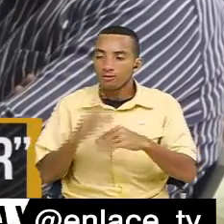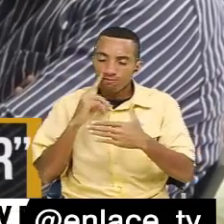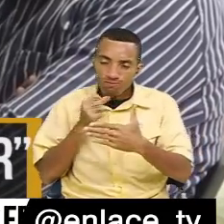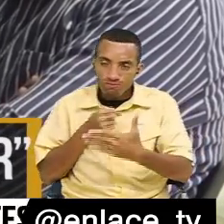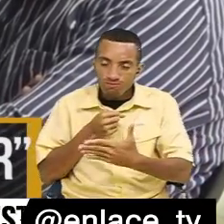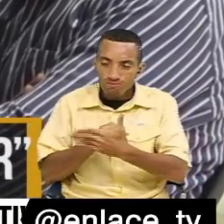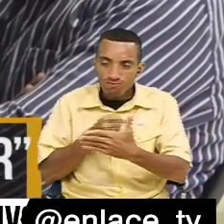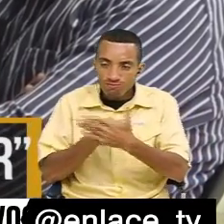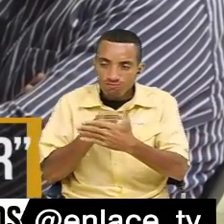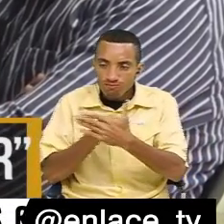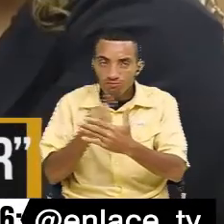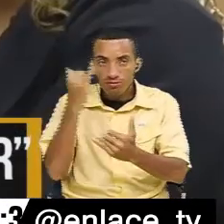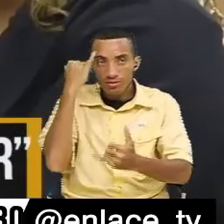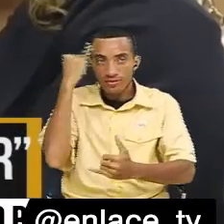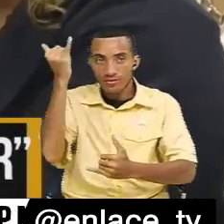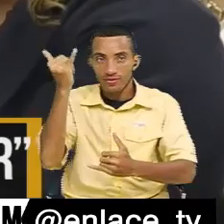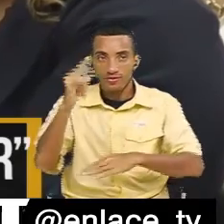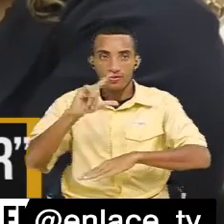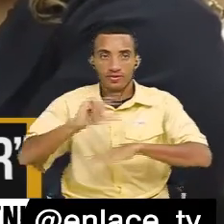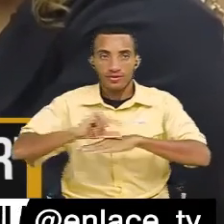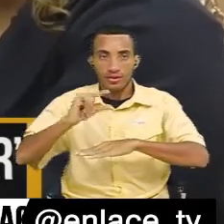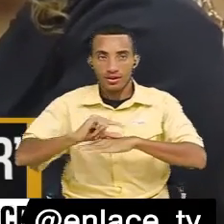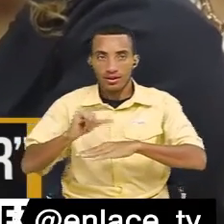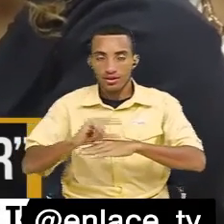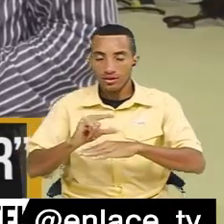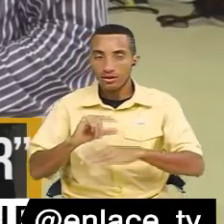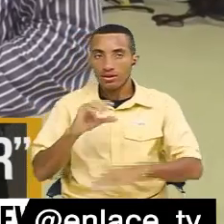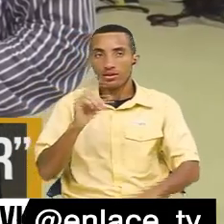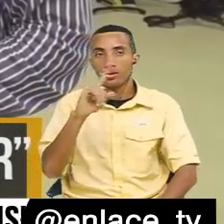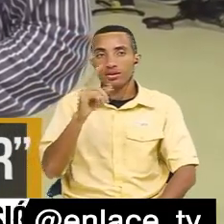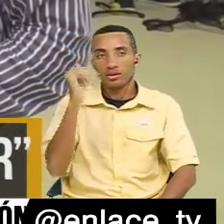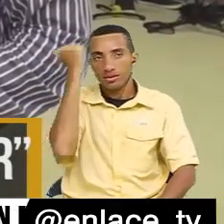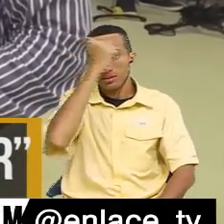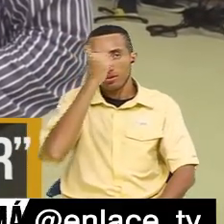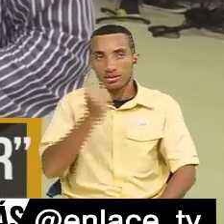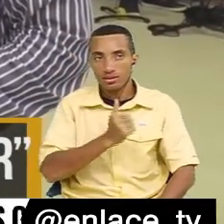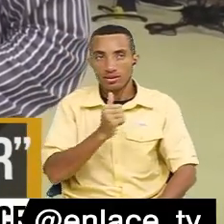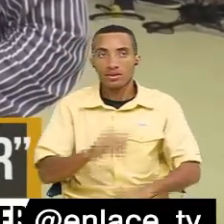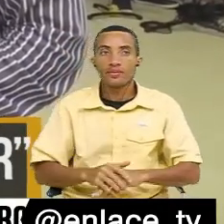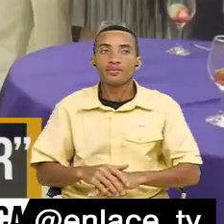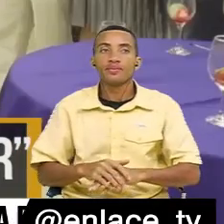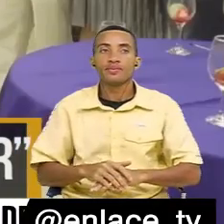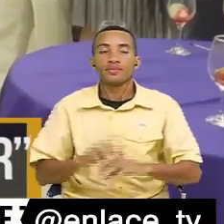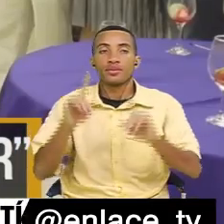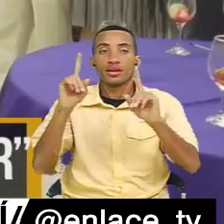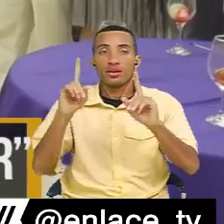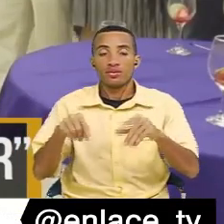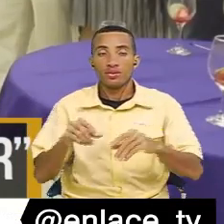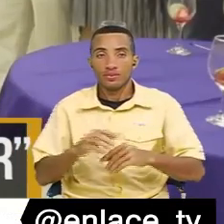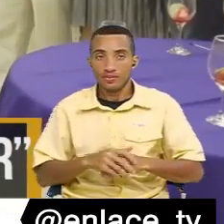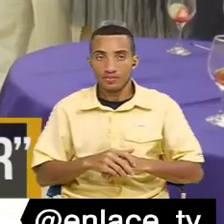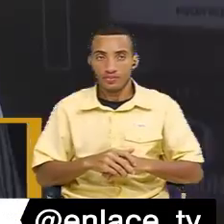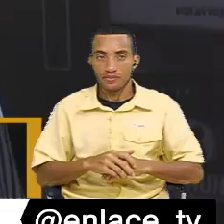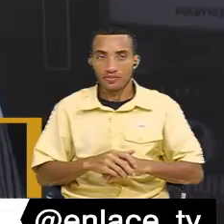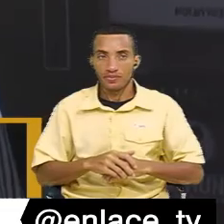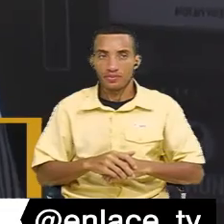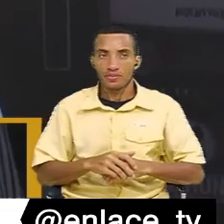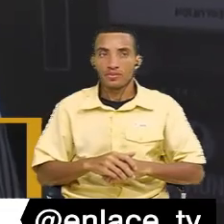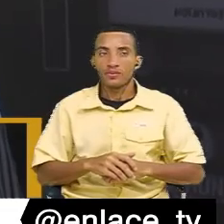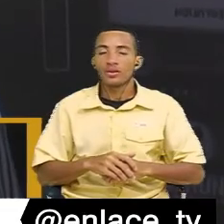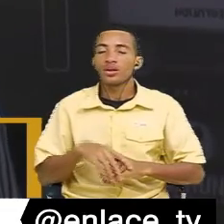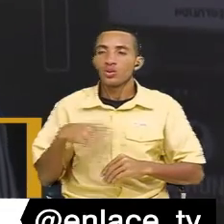la Corporación CER como tal, y bueno, digamos que en el marco de esa conmemoración se recibió con